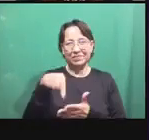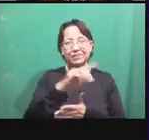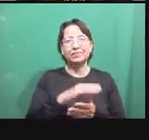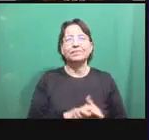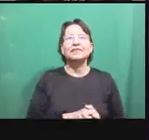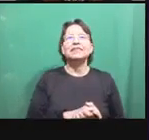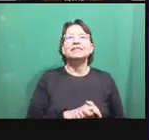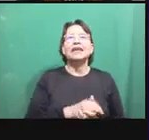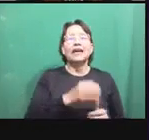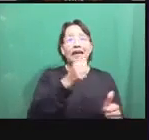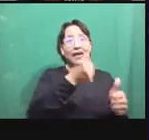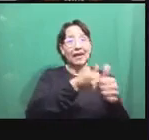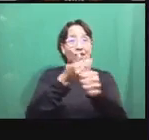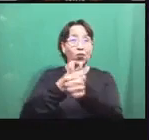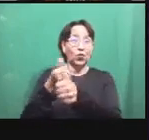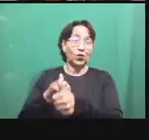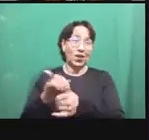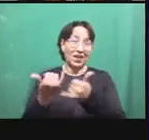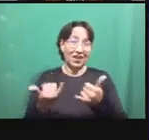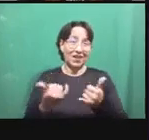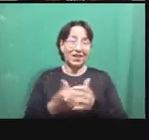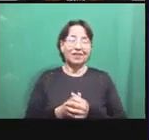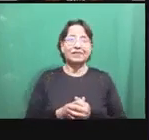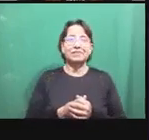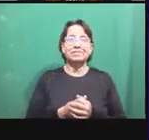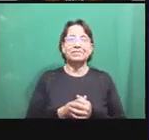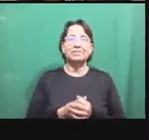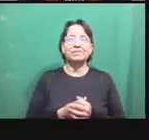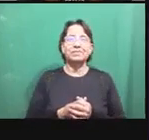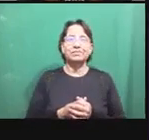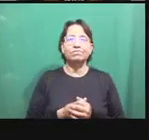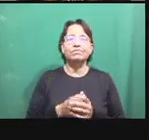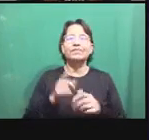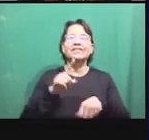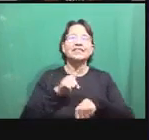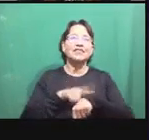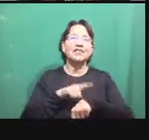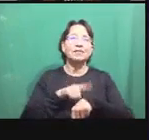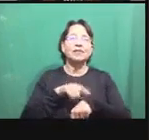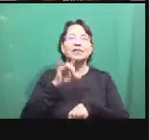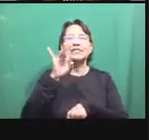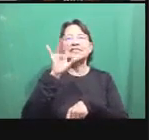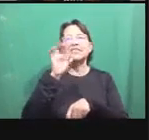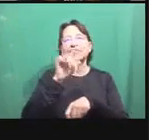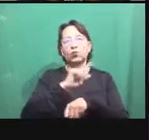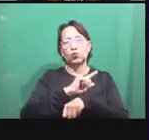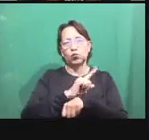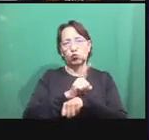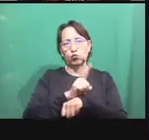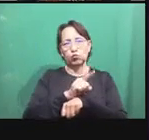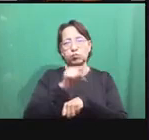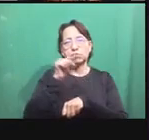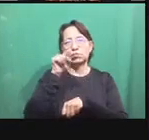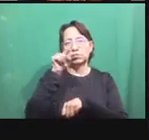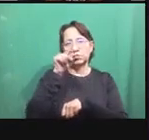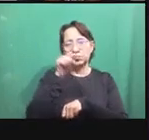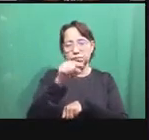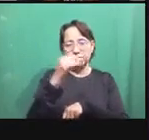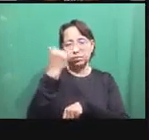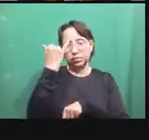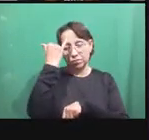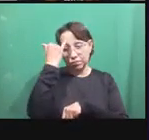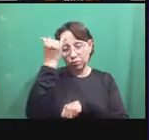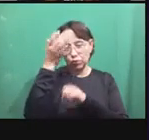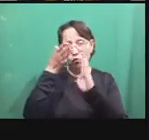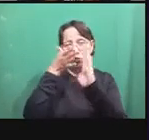cada panelista en este punto tendrá un tiempo de 15 minutos para el desarrollo de sus perspectivas